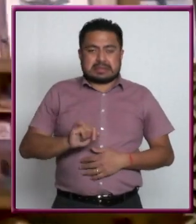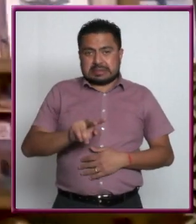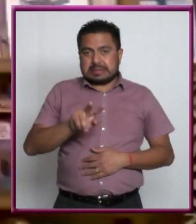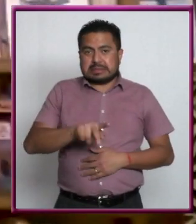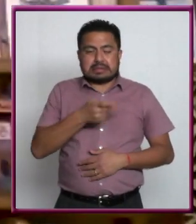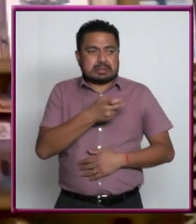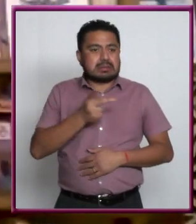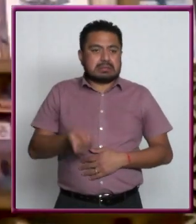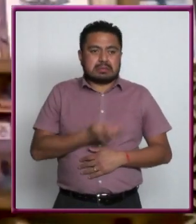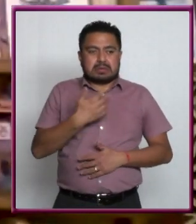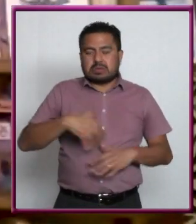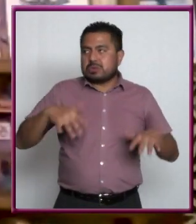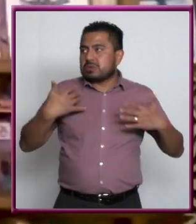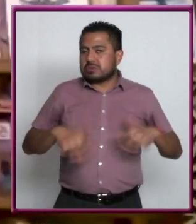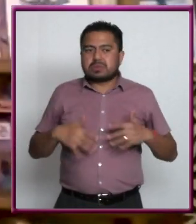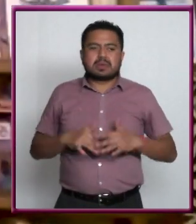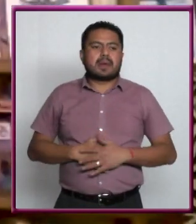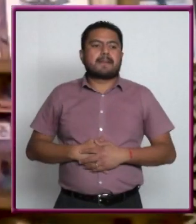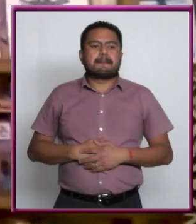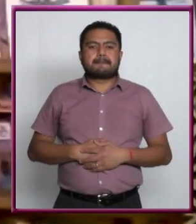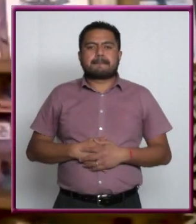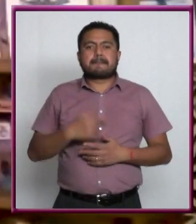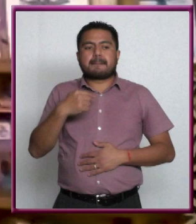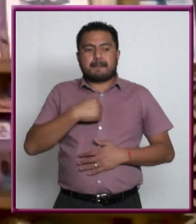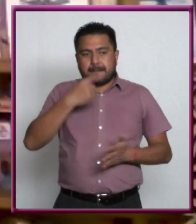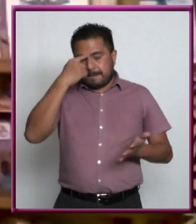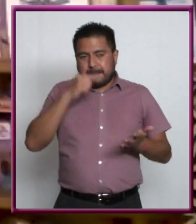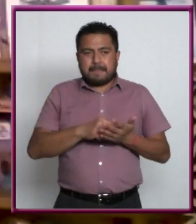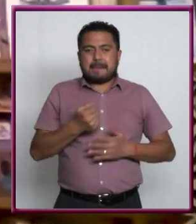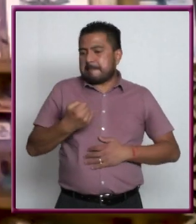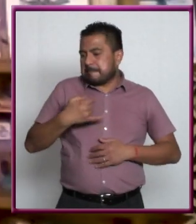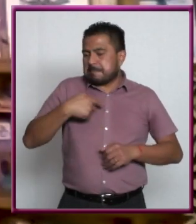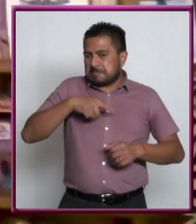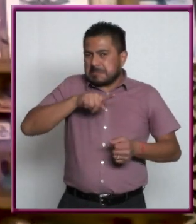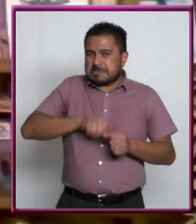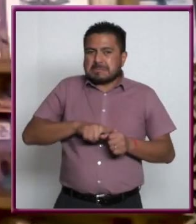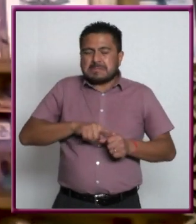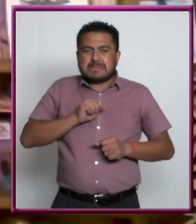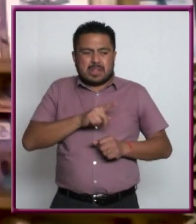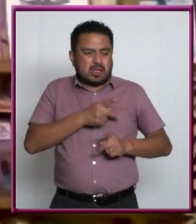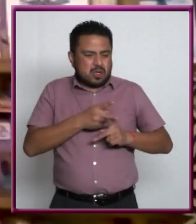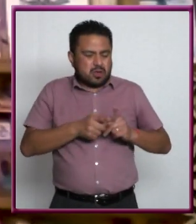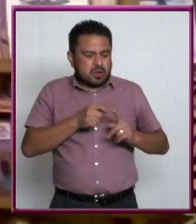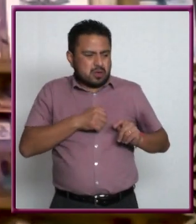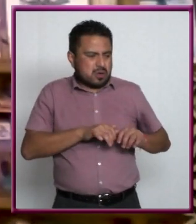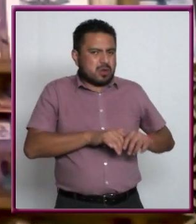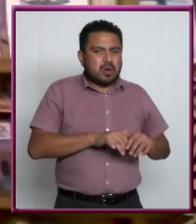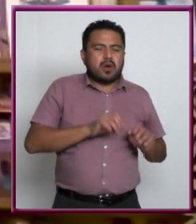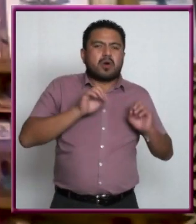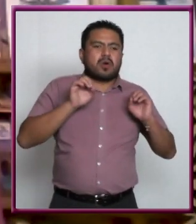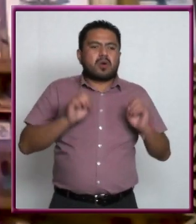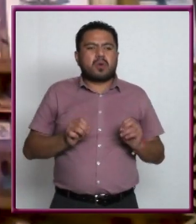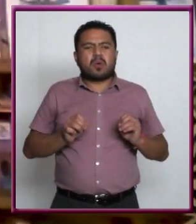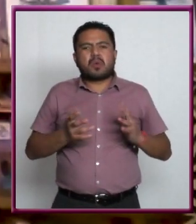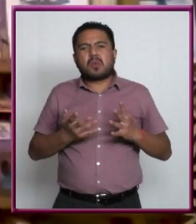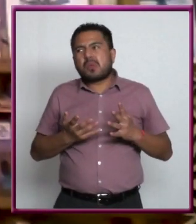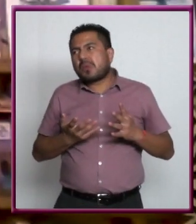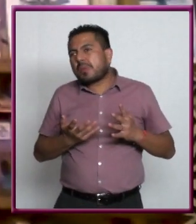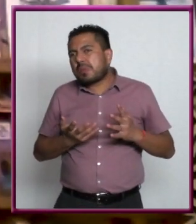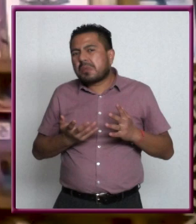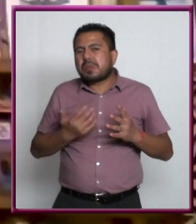Claro, esa es una pregunta increíble. Yo creo que a mí misma me diría, si estuviera en la prepa, ¿no?